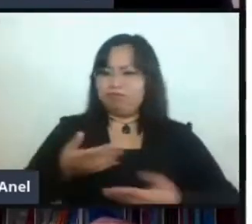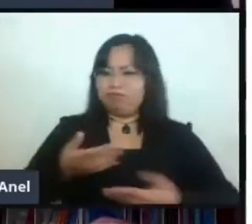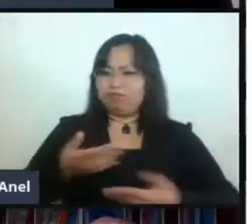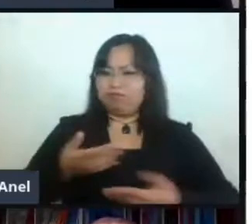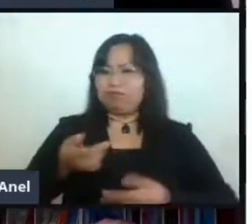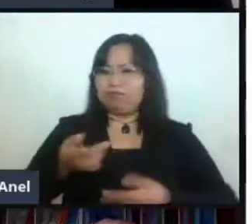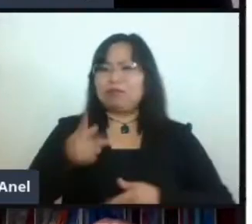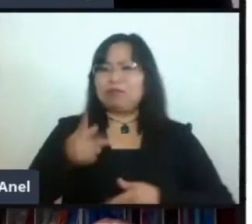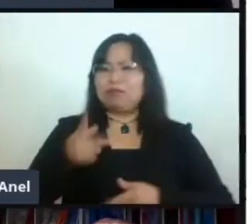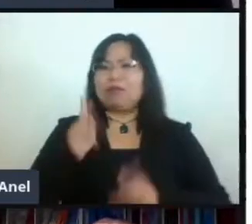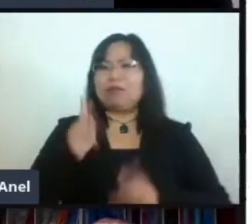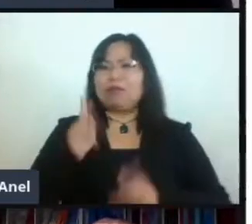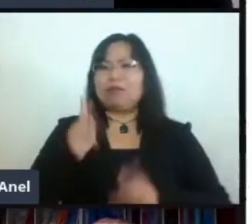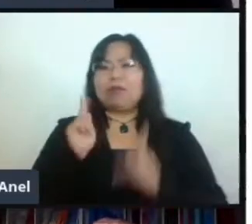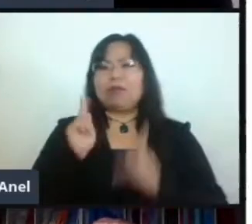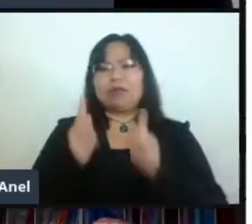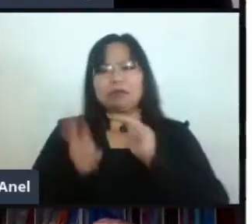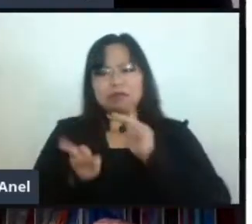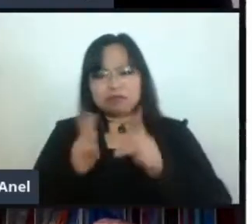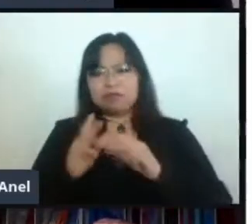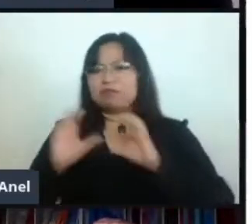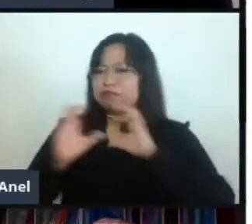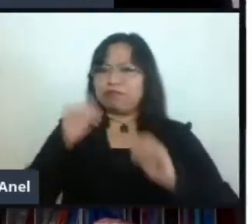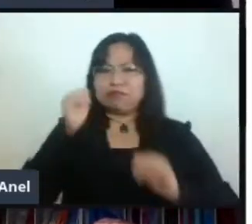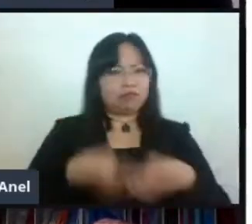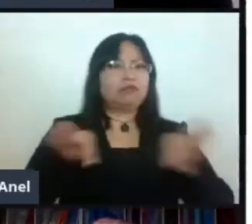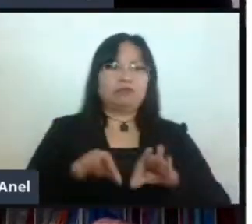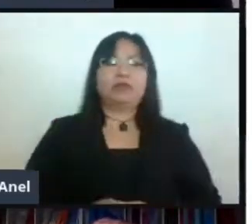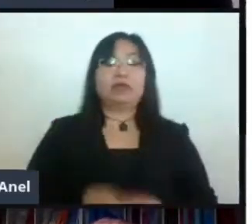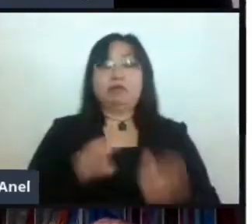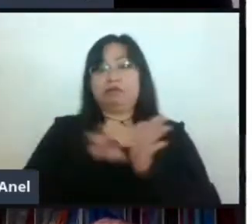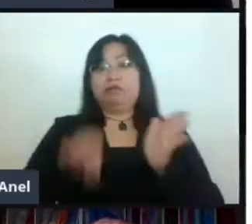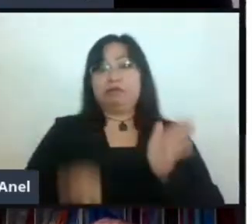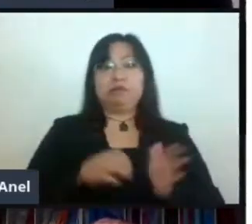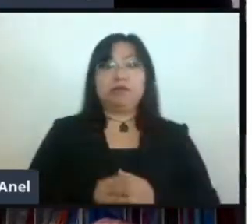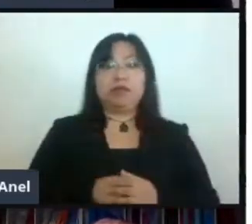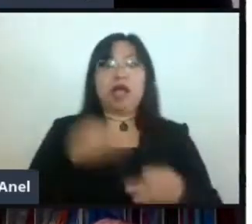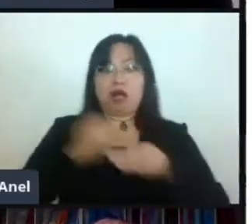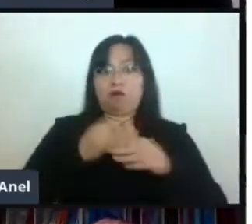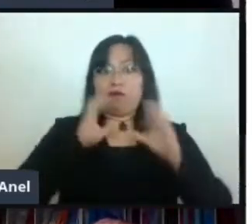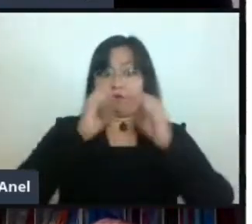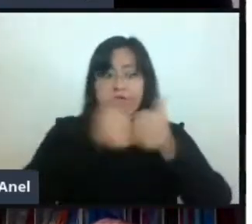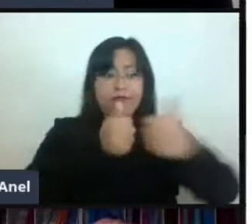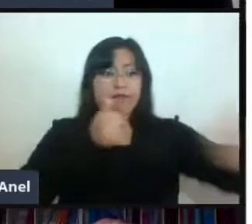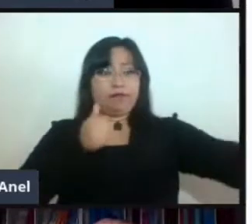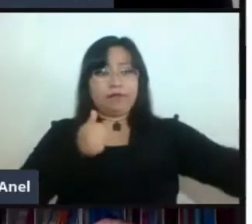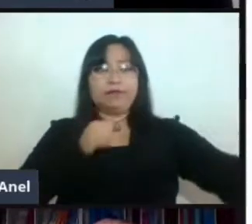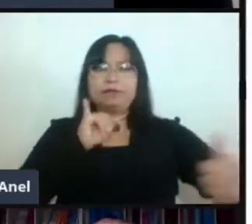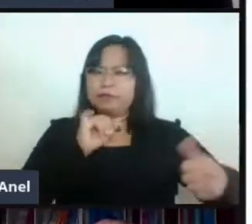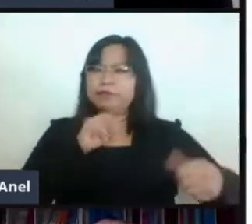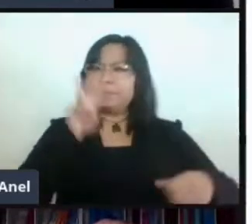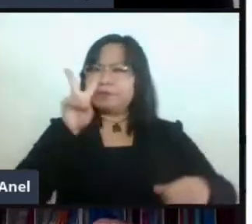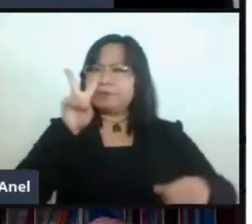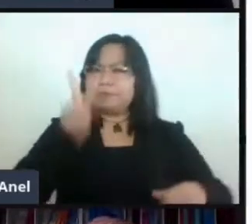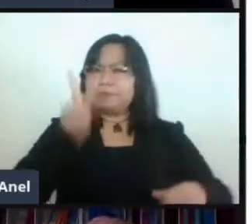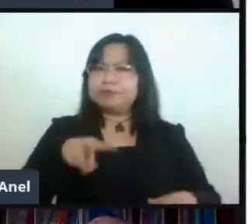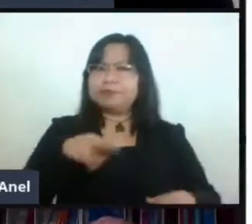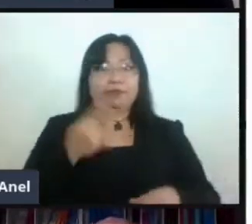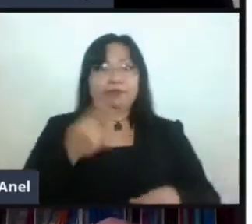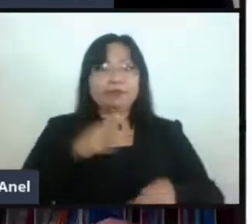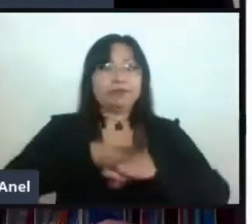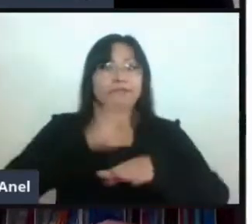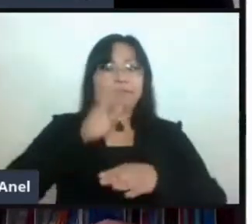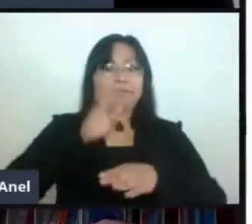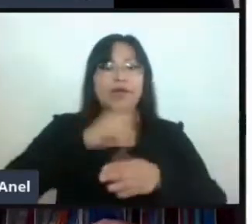adecuados. Por ejemplo, la comunicación a distancia sí requiere de expresión escrita que sea muy clara para